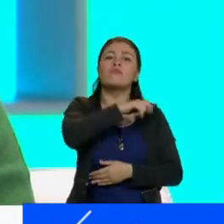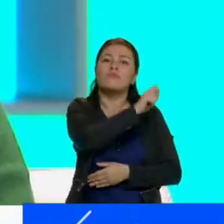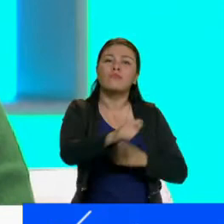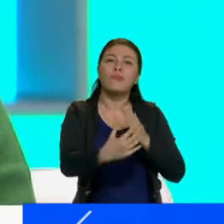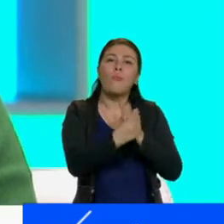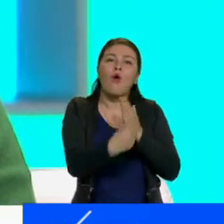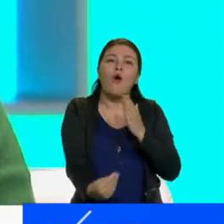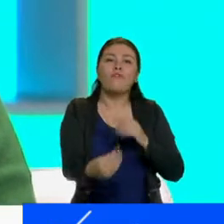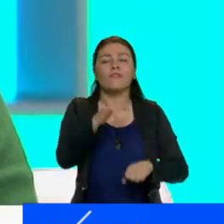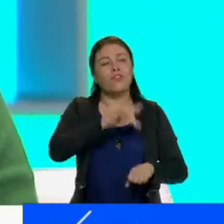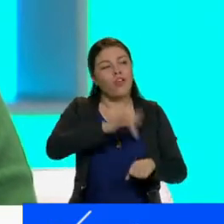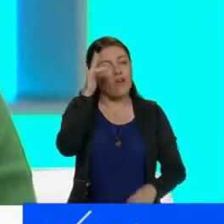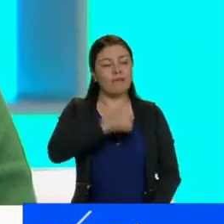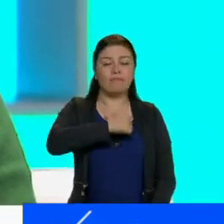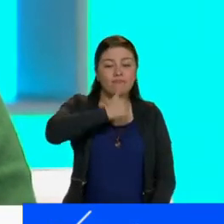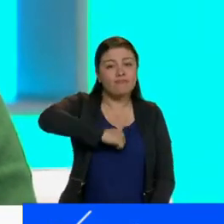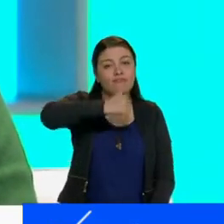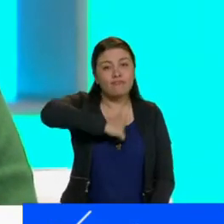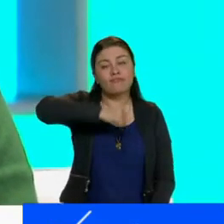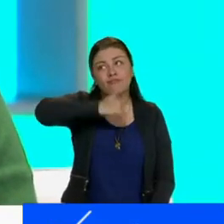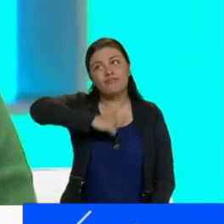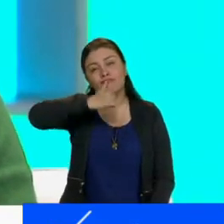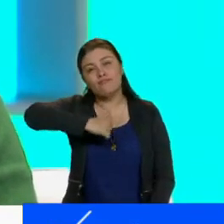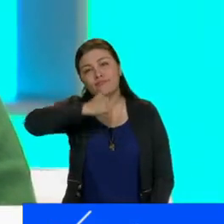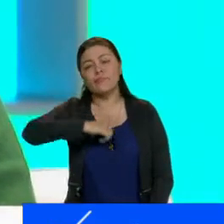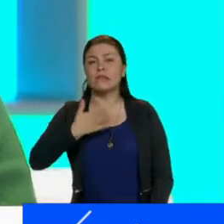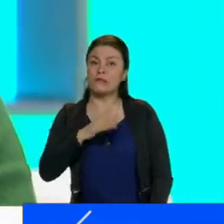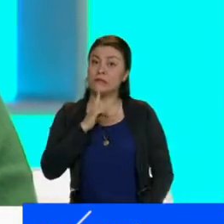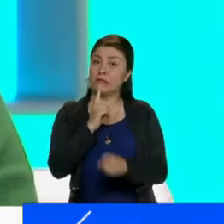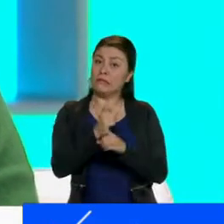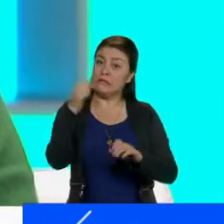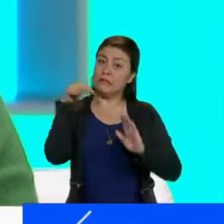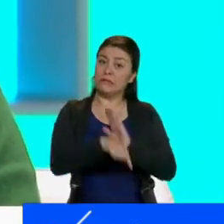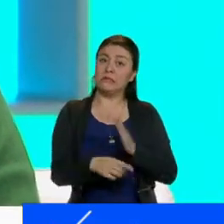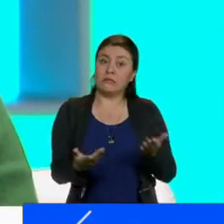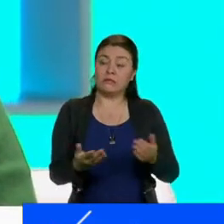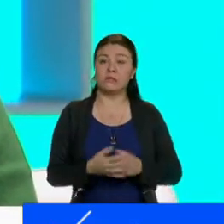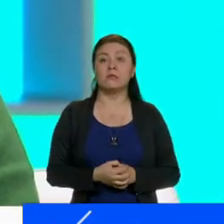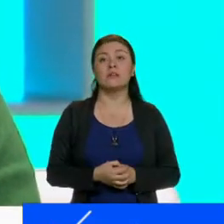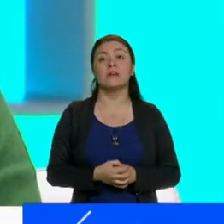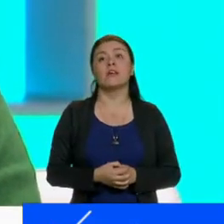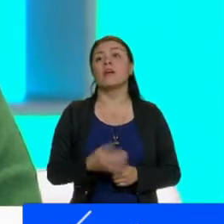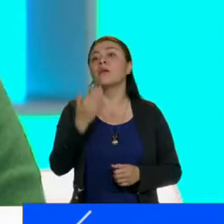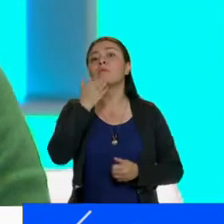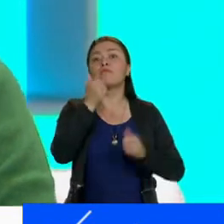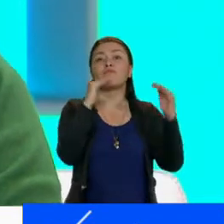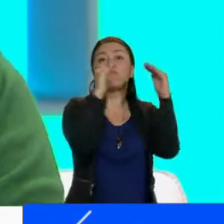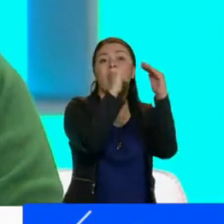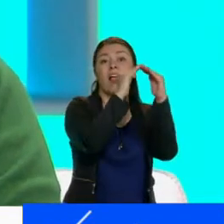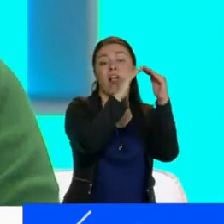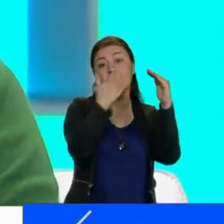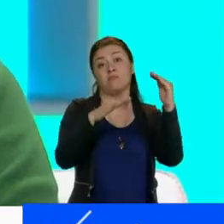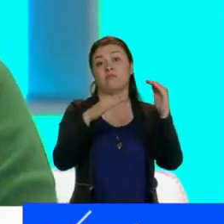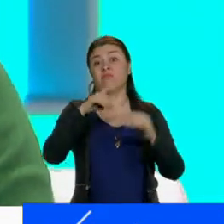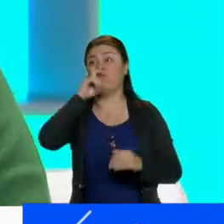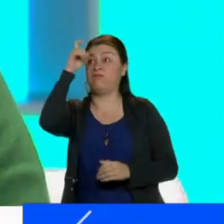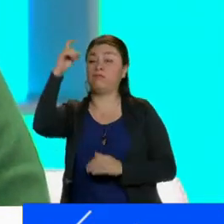condiciones sociales más complicadas. Entonces, posiblemente sus casas están mejor